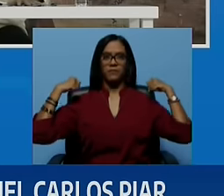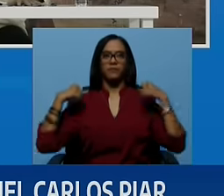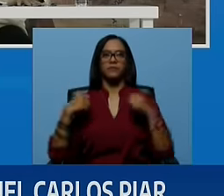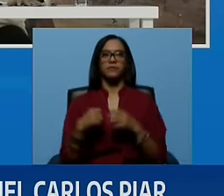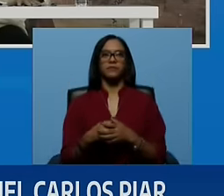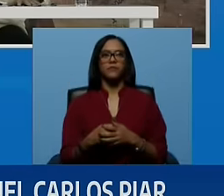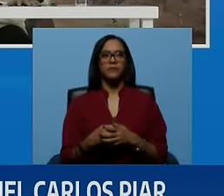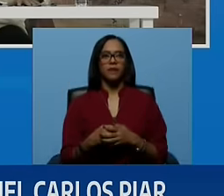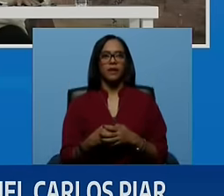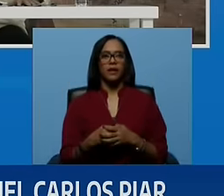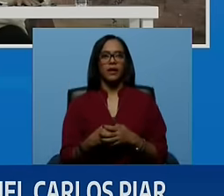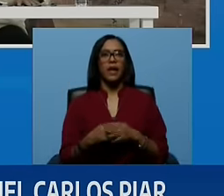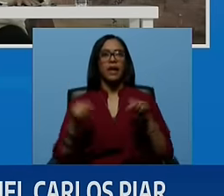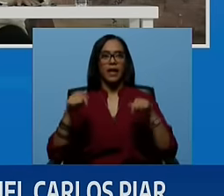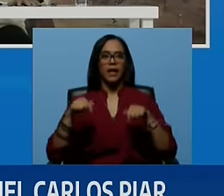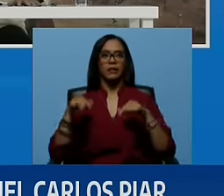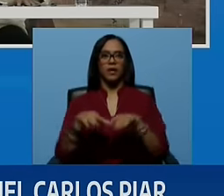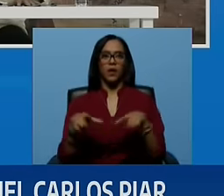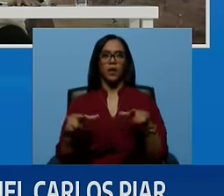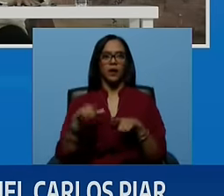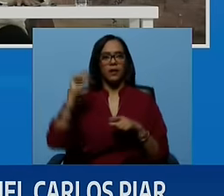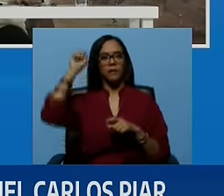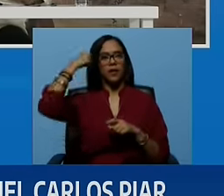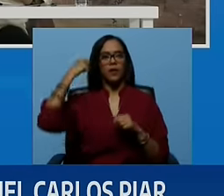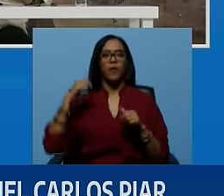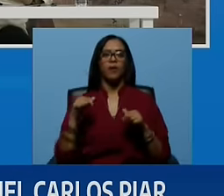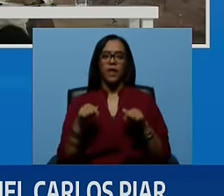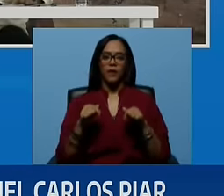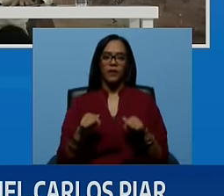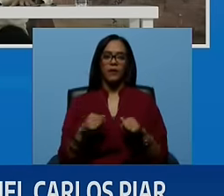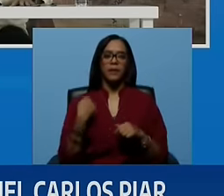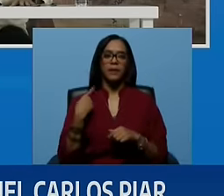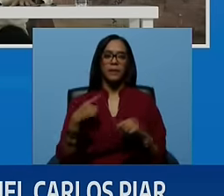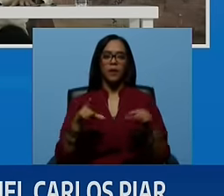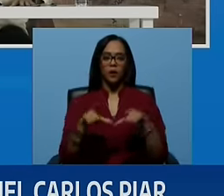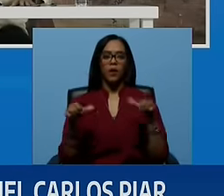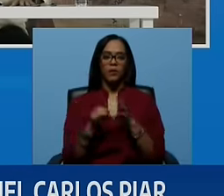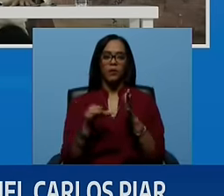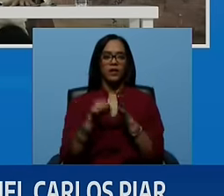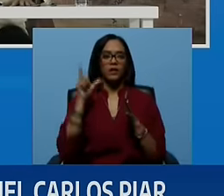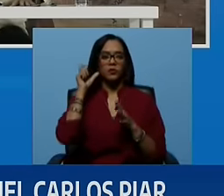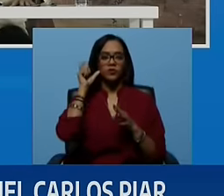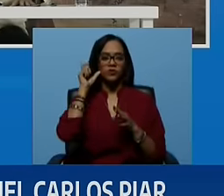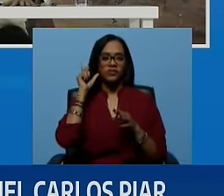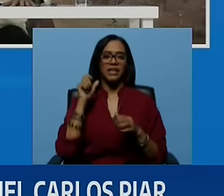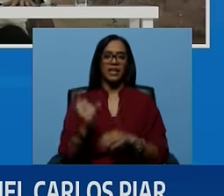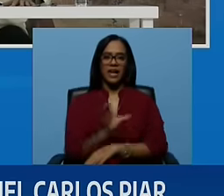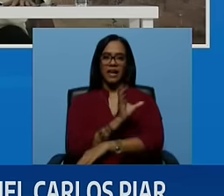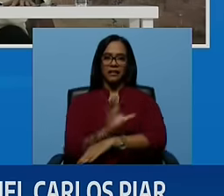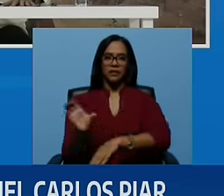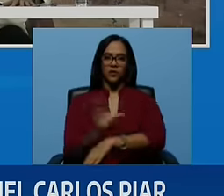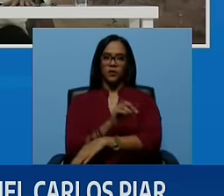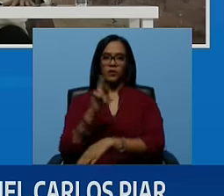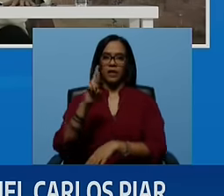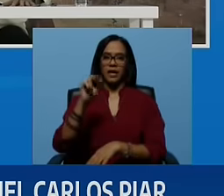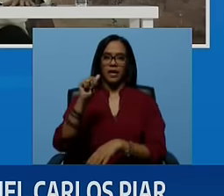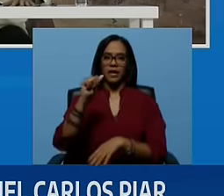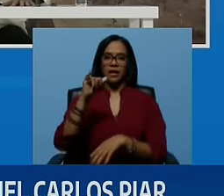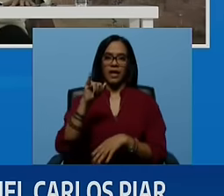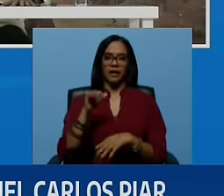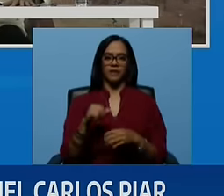fue en este lugar me acordé Ahorita el primer lugar donde escuché esa canción de ahí bar reto